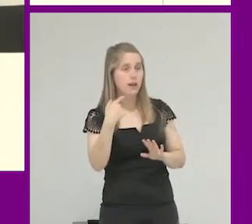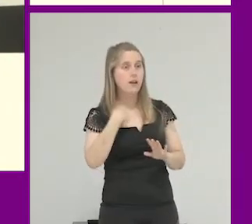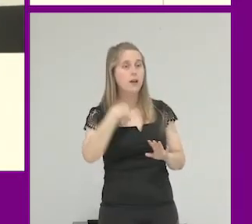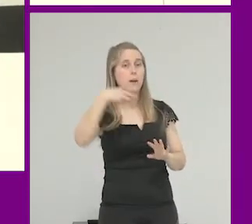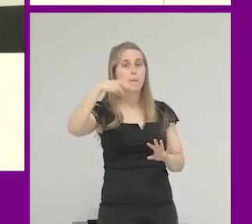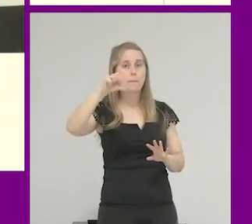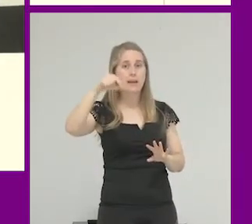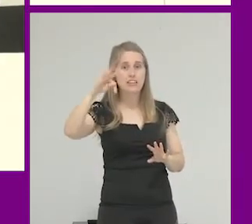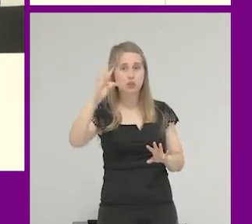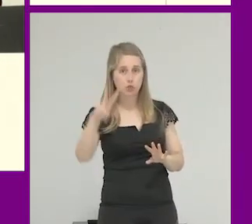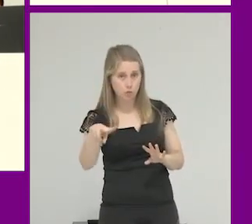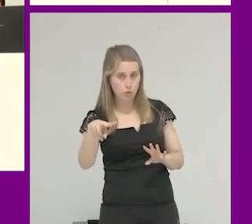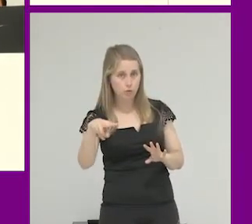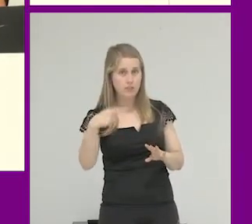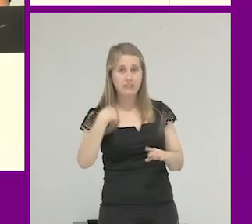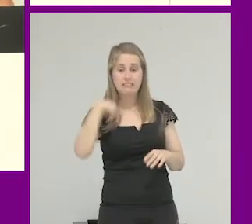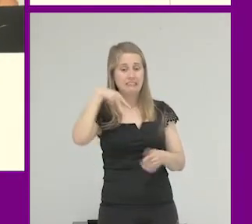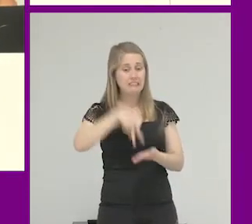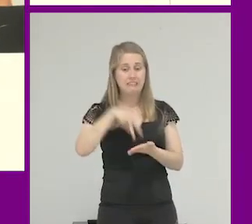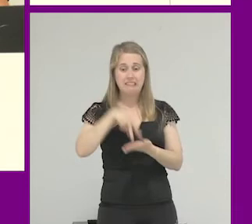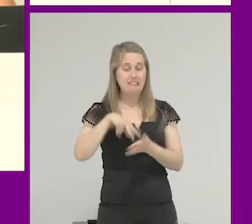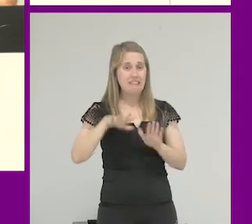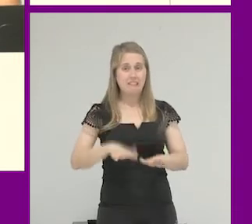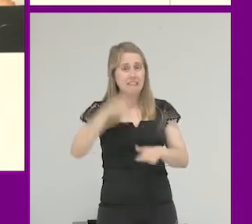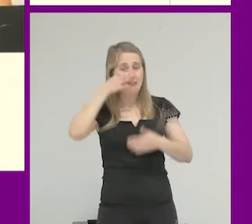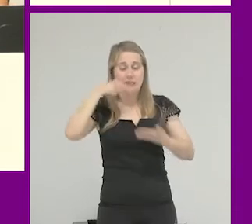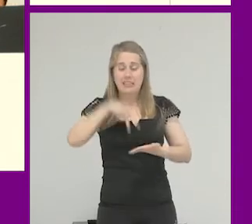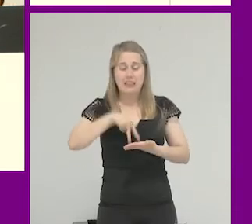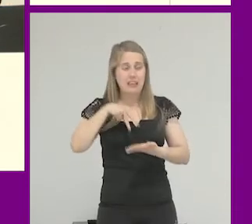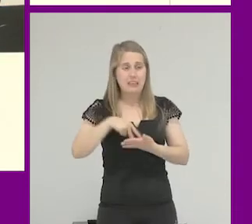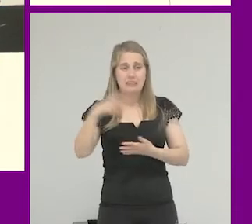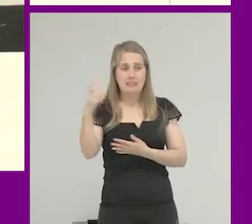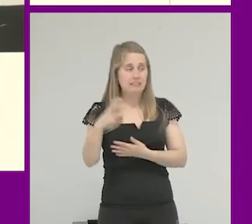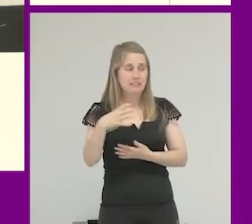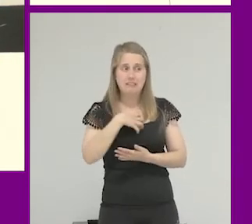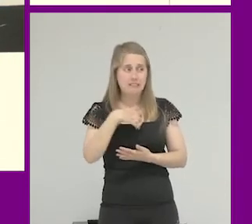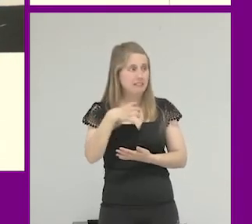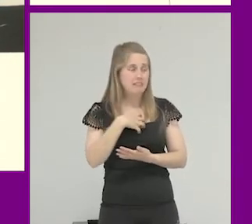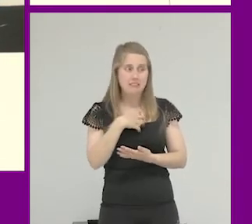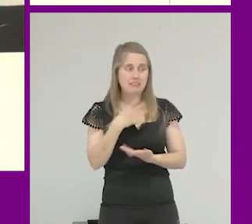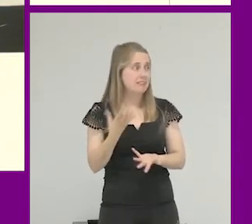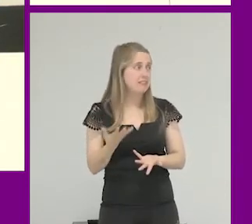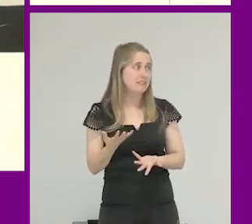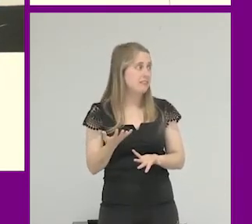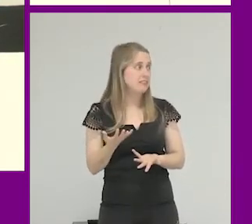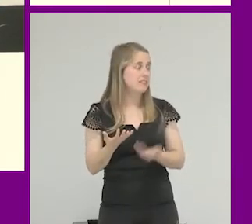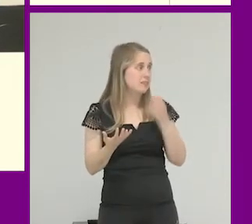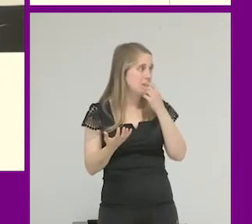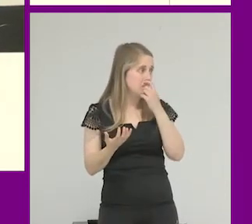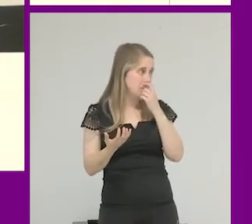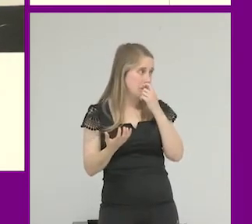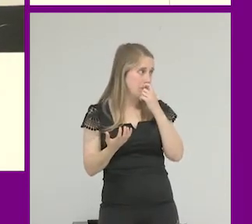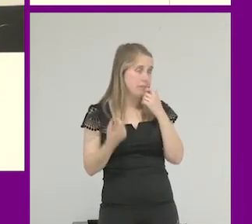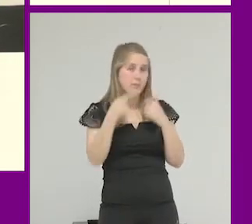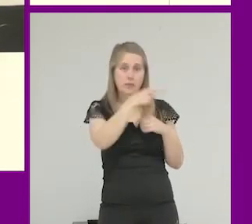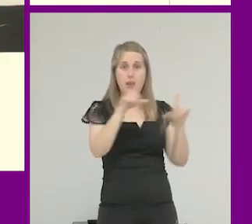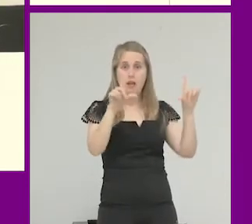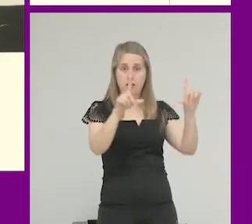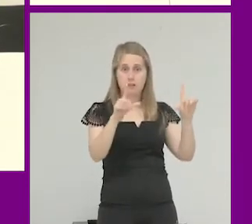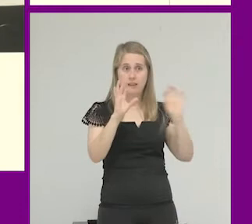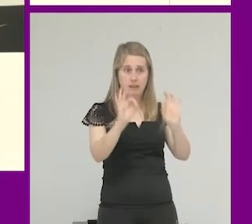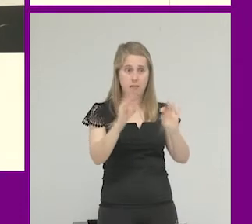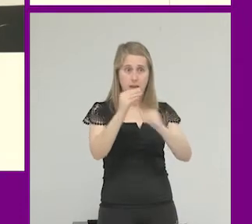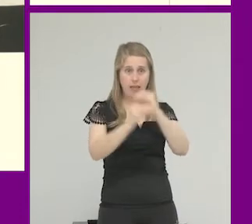Menchu Ramilo, que no puede estar de forma presencial hoy con nosotras y nosotros, y lo va a hacer a través